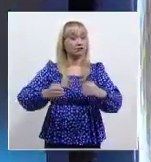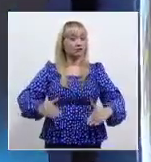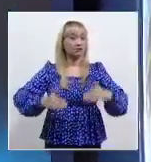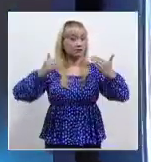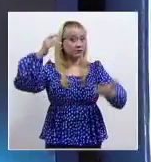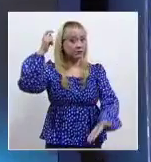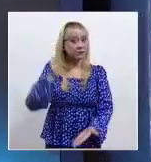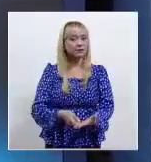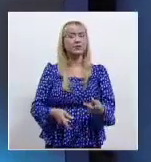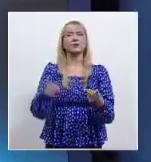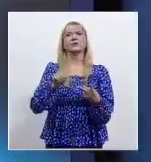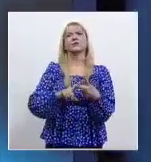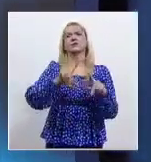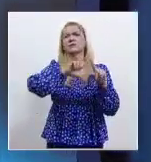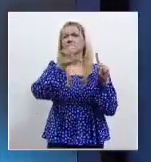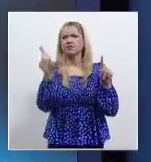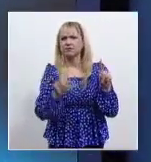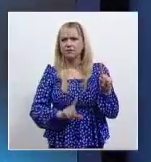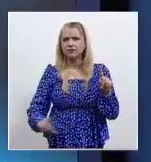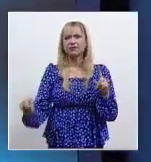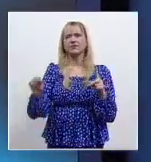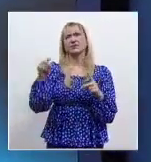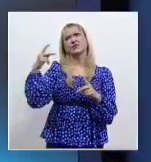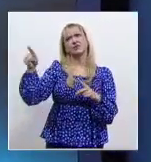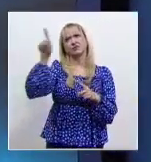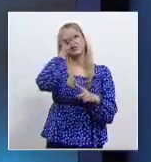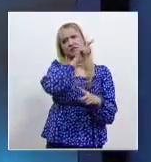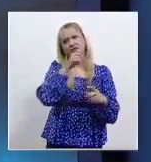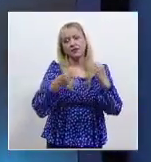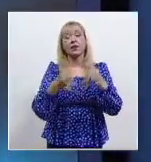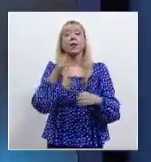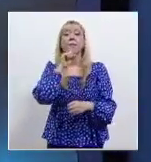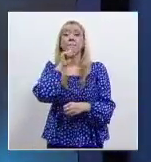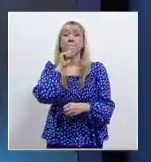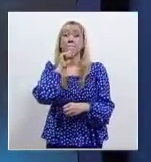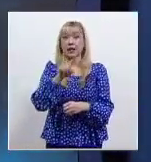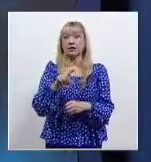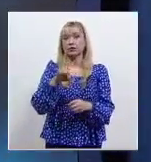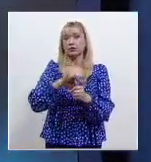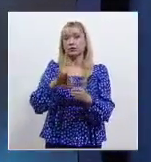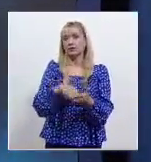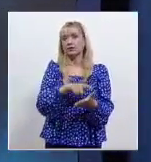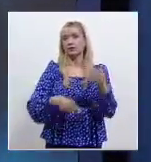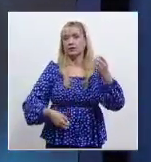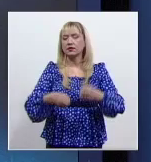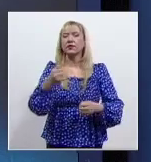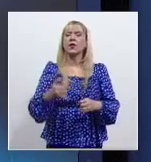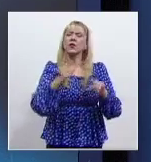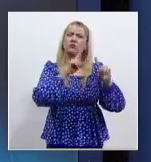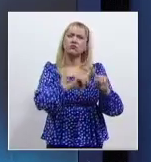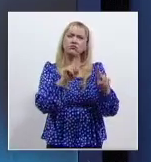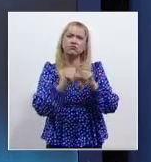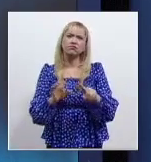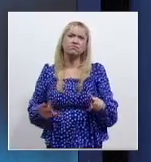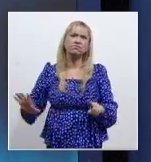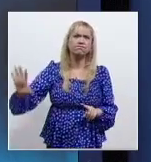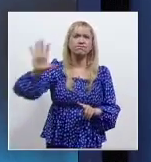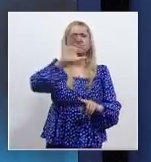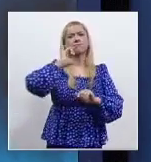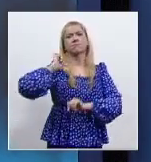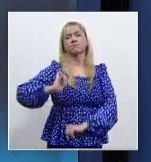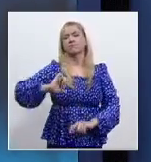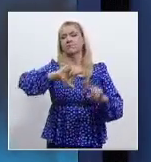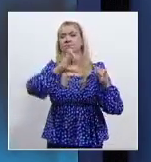órganos jurisdiccionales federales y del Tribunal Electoral, además de los sucesos más relevantes registrados en las distintas instancias del Poder Judicial